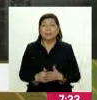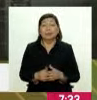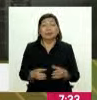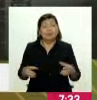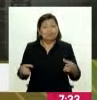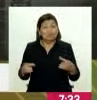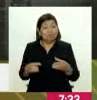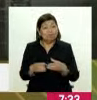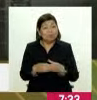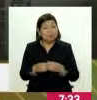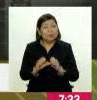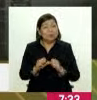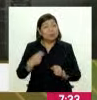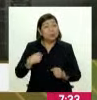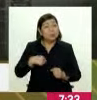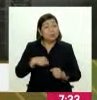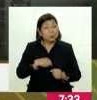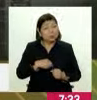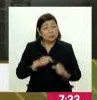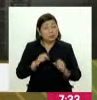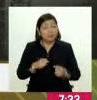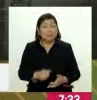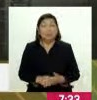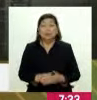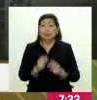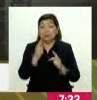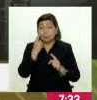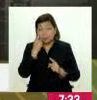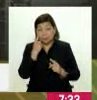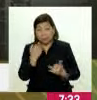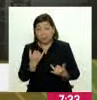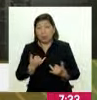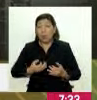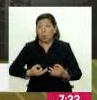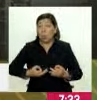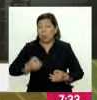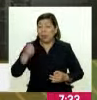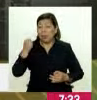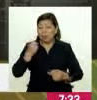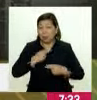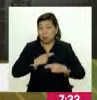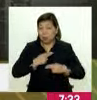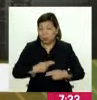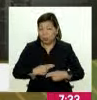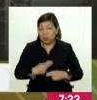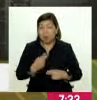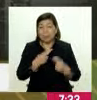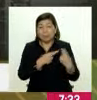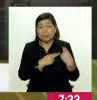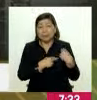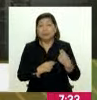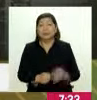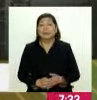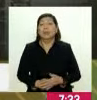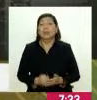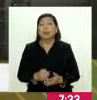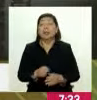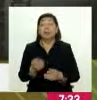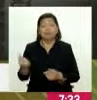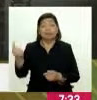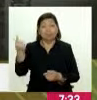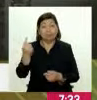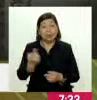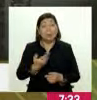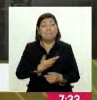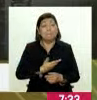comisión que nosotros vamos a ver en el sector de justicia y derechos humanos justamente por encargo de la presidencia de la